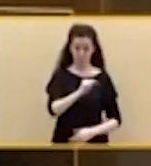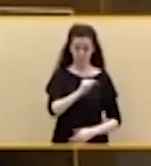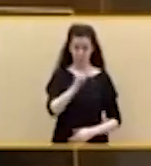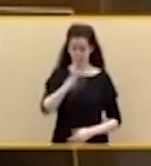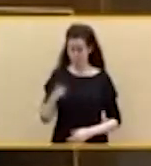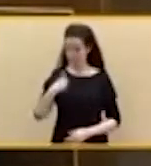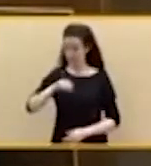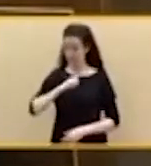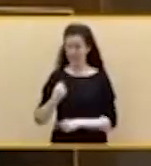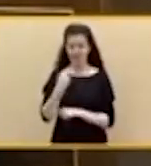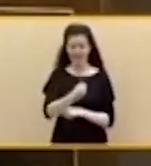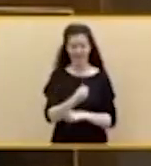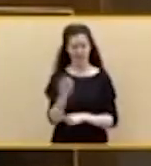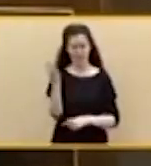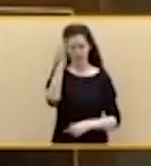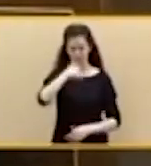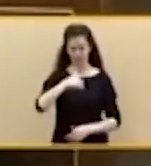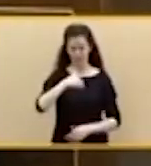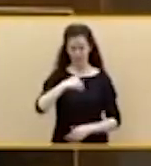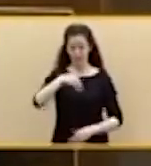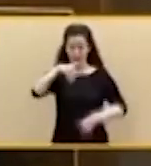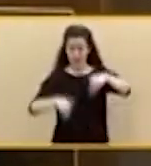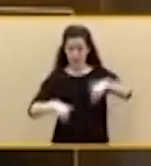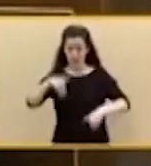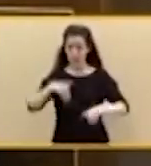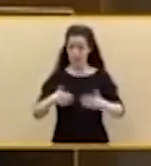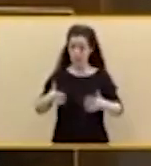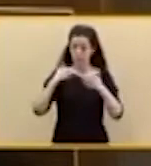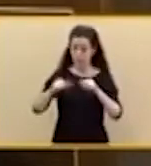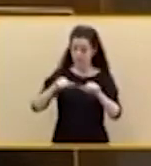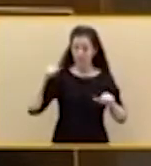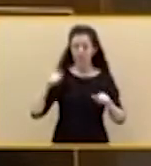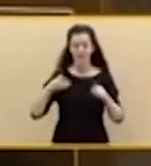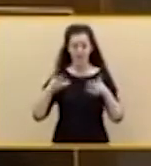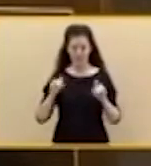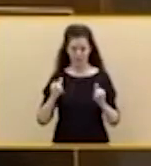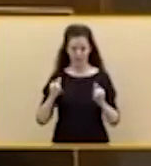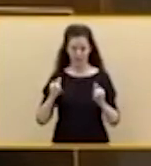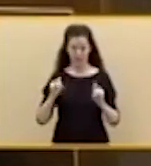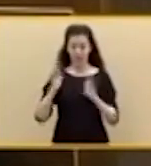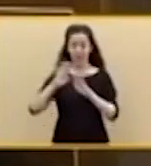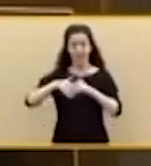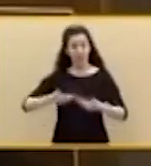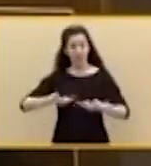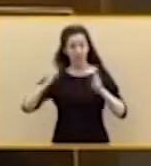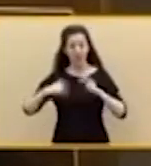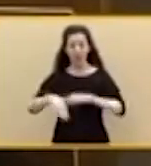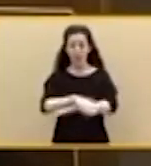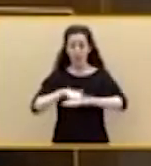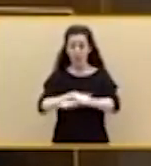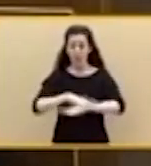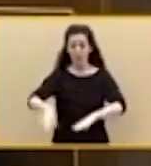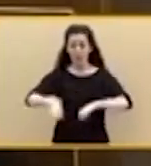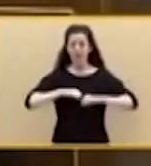Que va a sacar raja Porque así es la política De donde se pueda Entonces a mi No me gustó He dicho